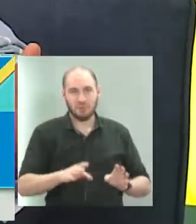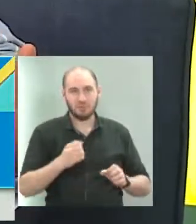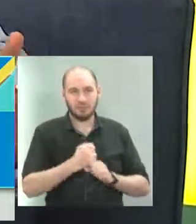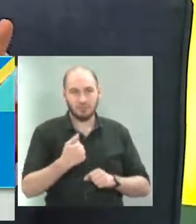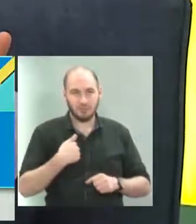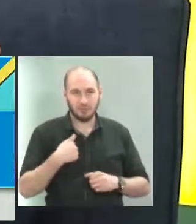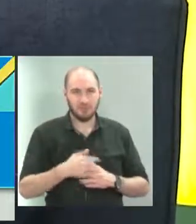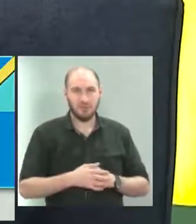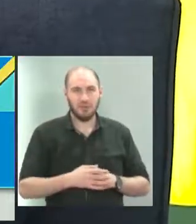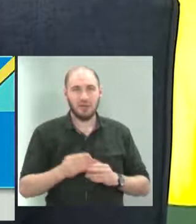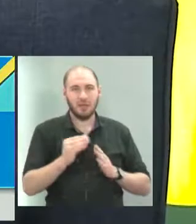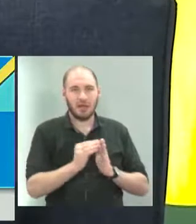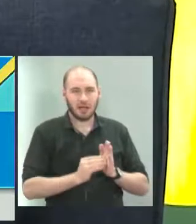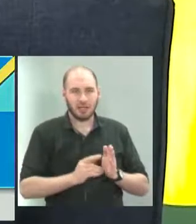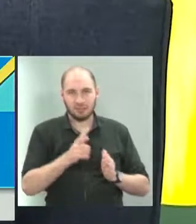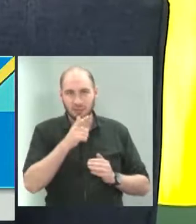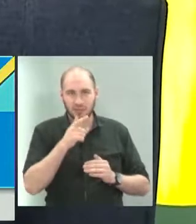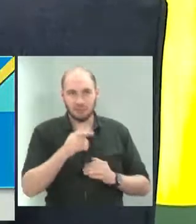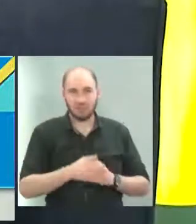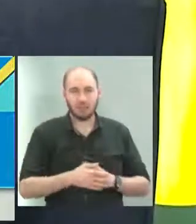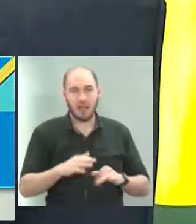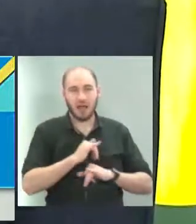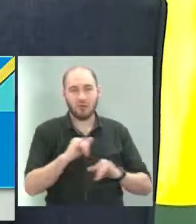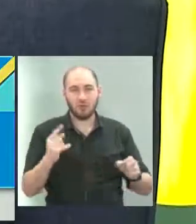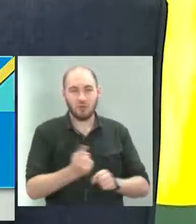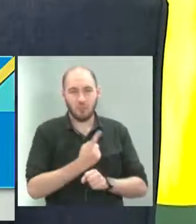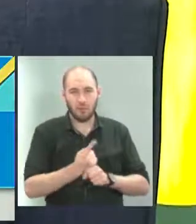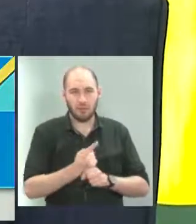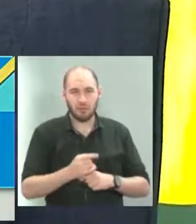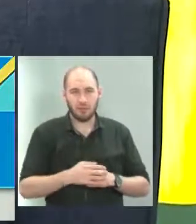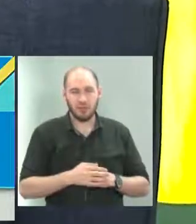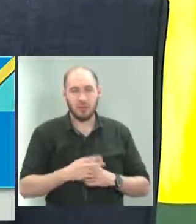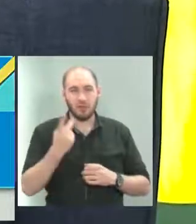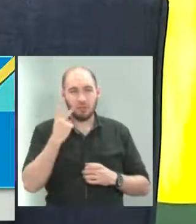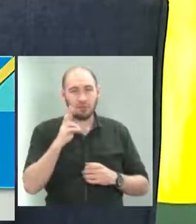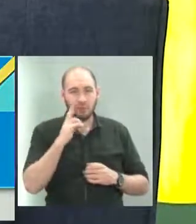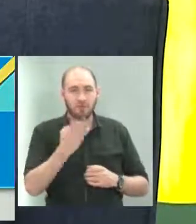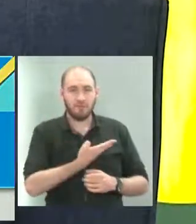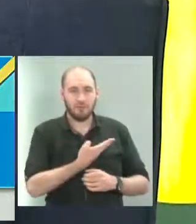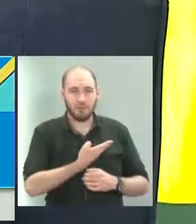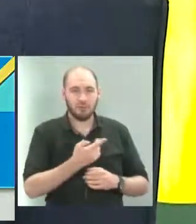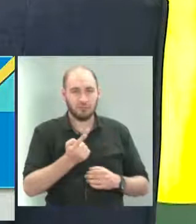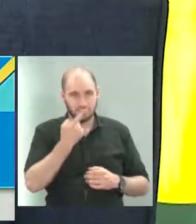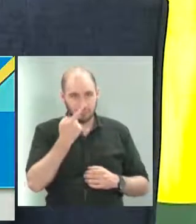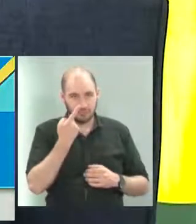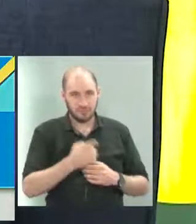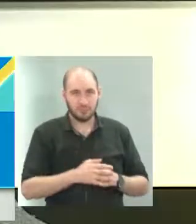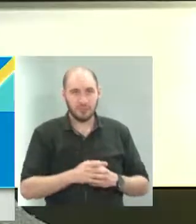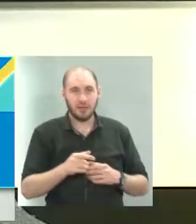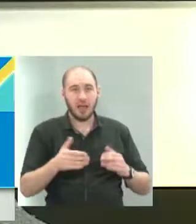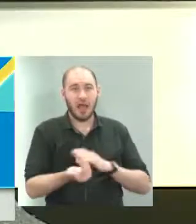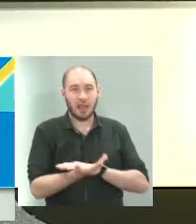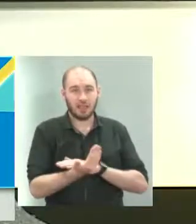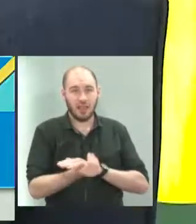trabajo. Perfecto. Tenemos una agenda, creo yo, que no la podemos anunciar, para ya el 2019, a partir de febrero, que va a estar interesante. Ah, bien, perfecto. Lo vamos a